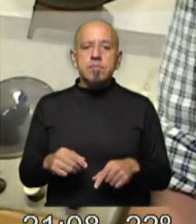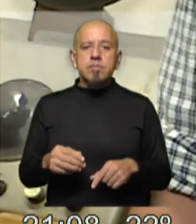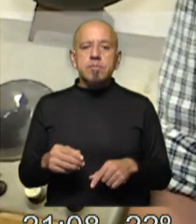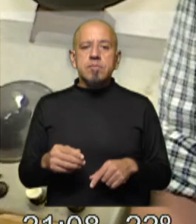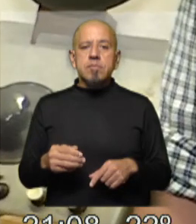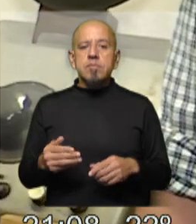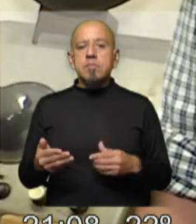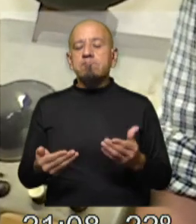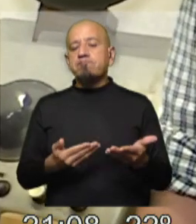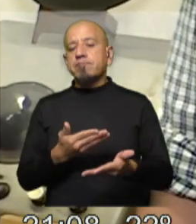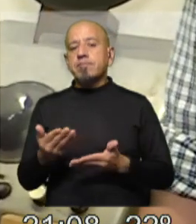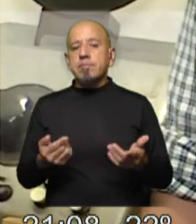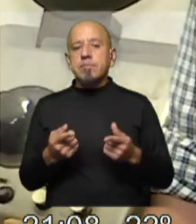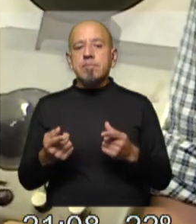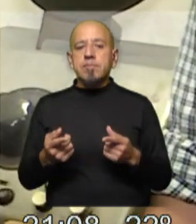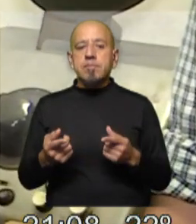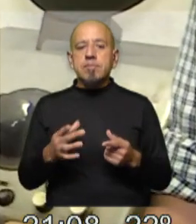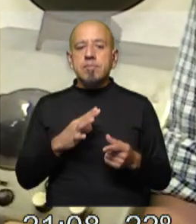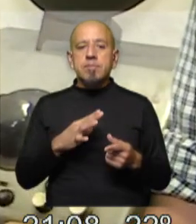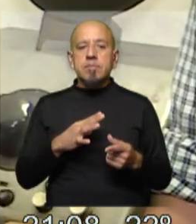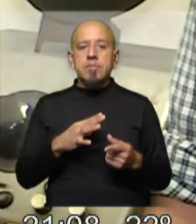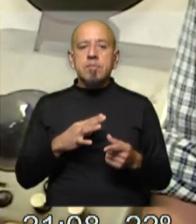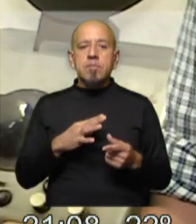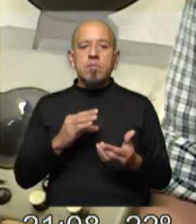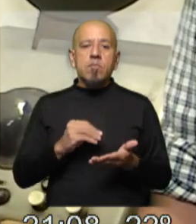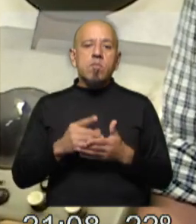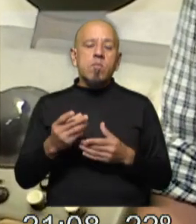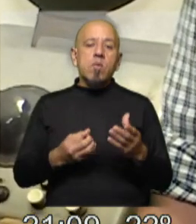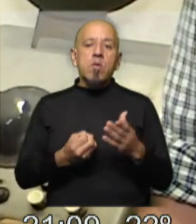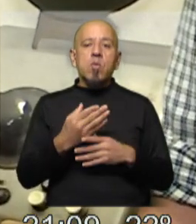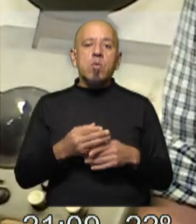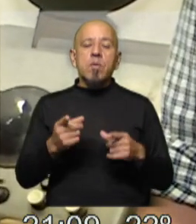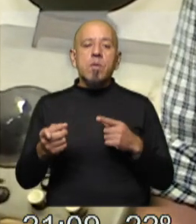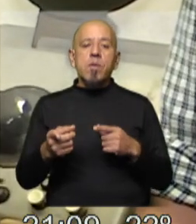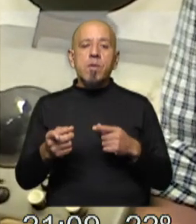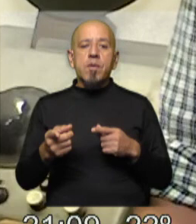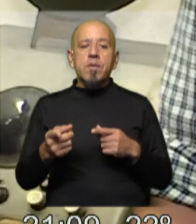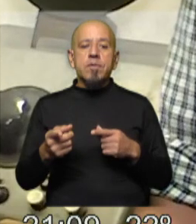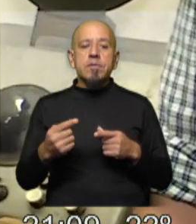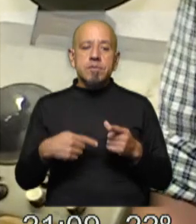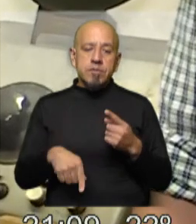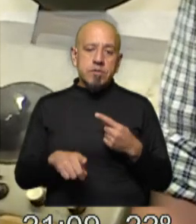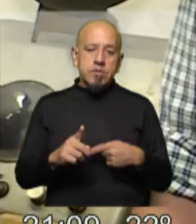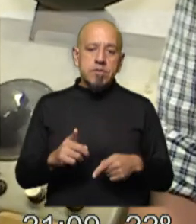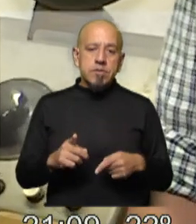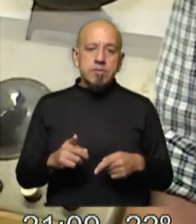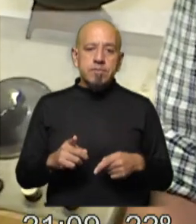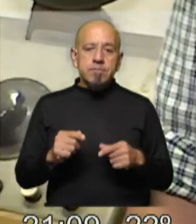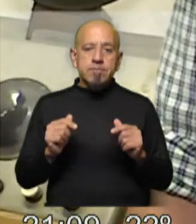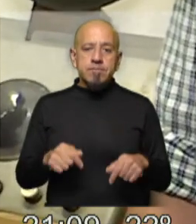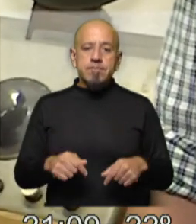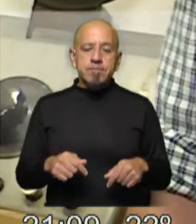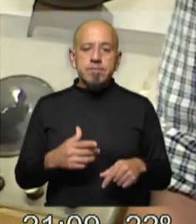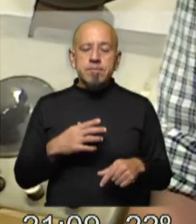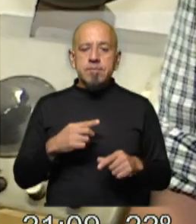conviven obviamente con los nuevos ritmos que se vienen aplicando o los nuevos artistas que van surgiendo, así que bueno, va a ser un